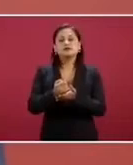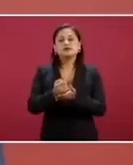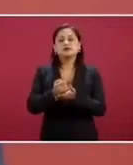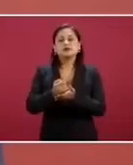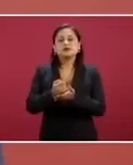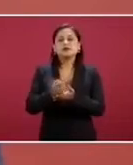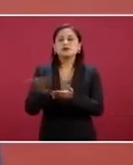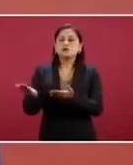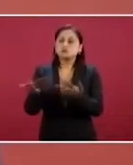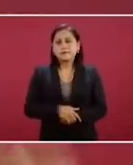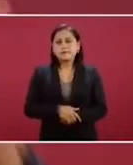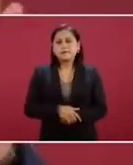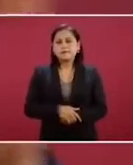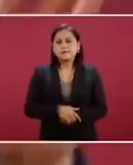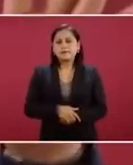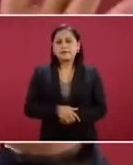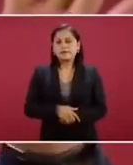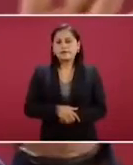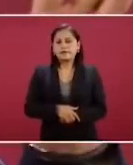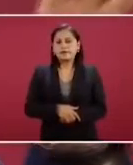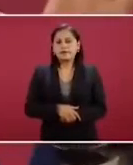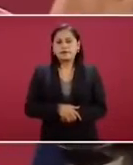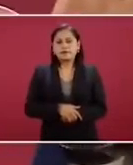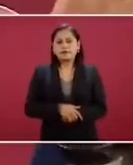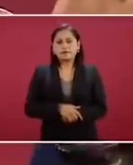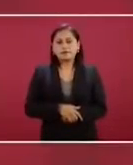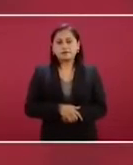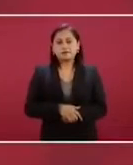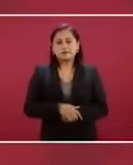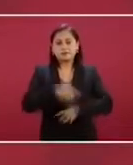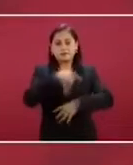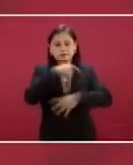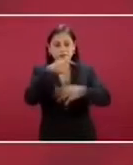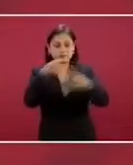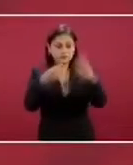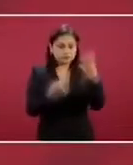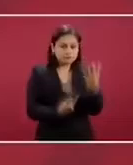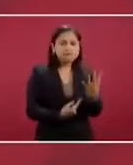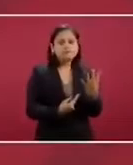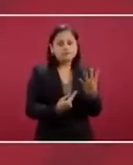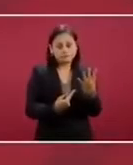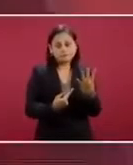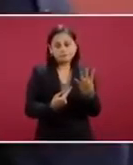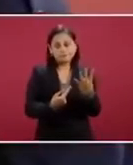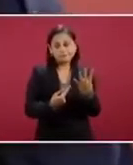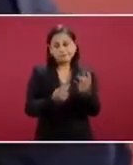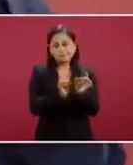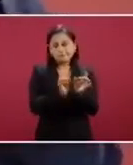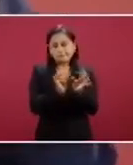a Evo Morales. Eso, en general. Ahora,